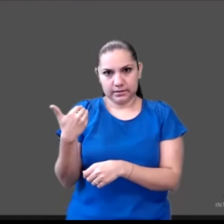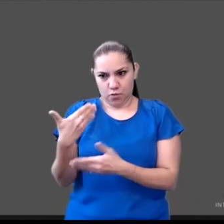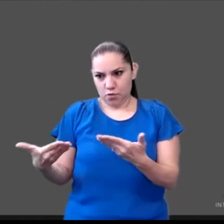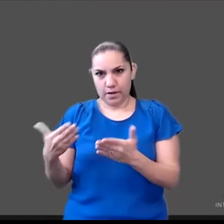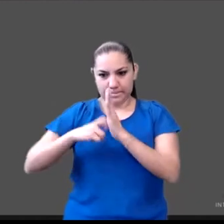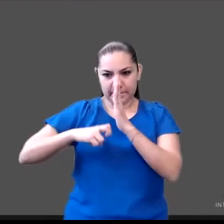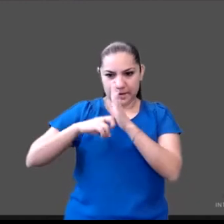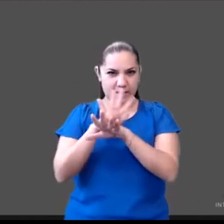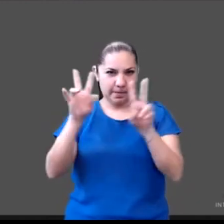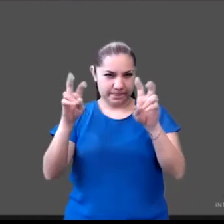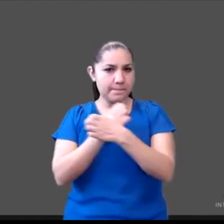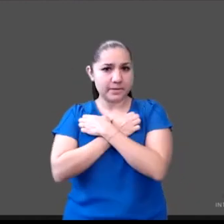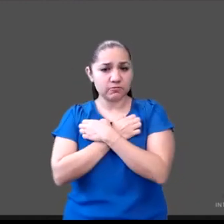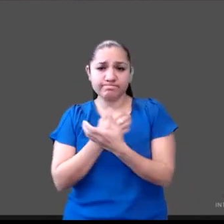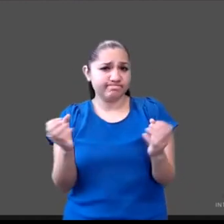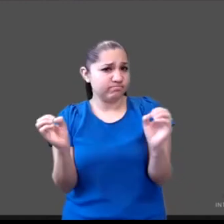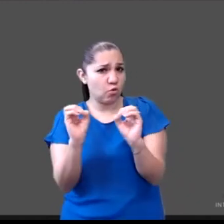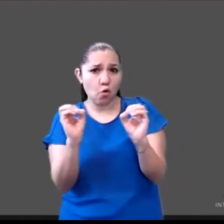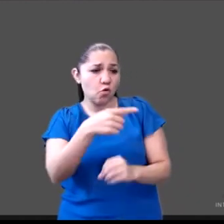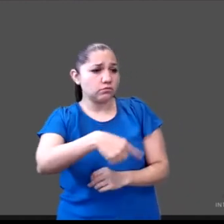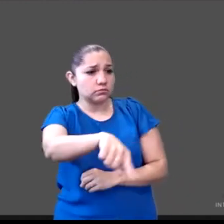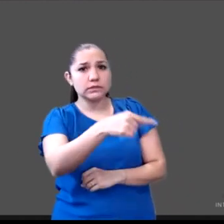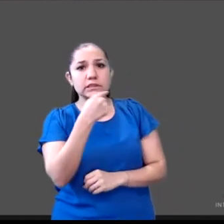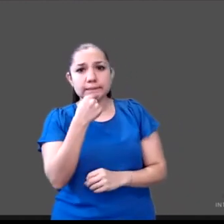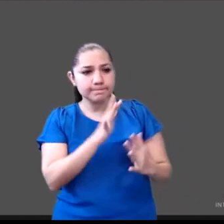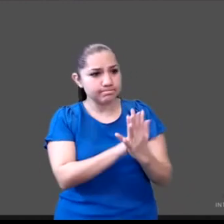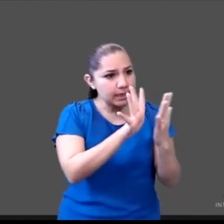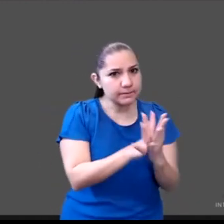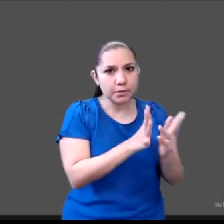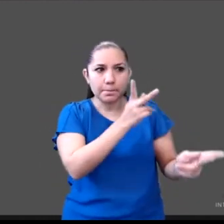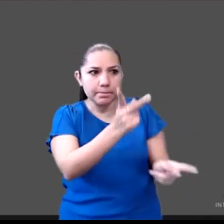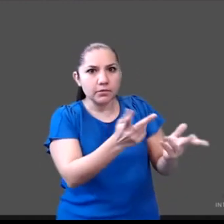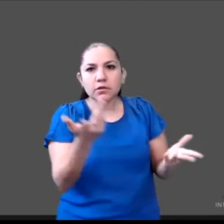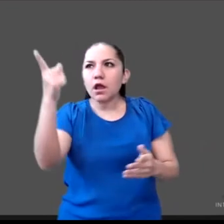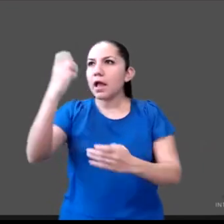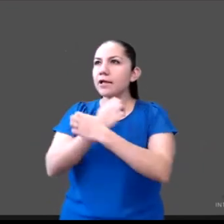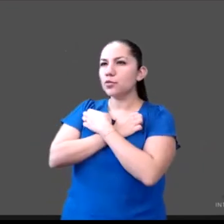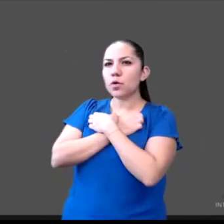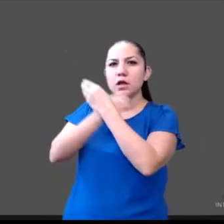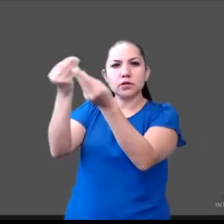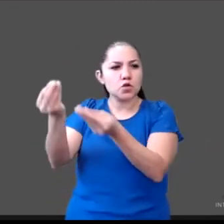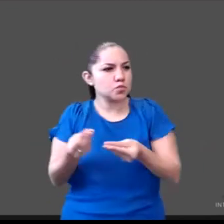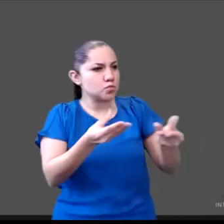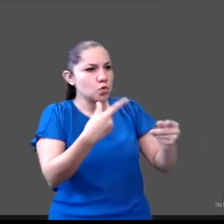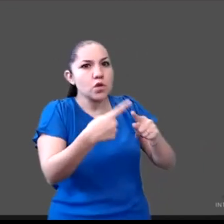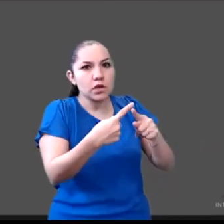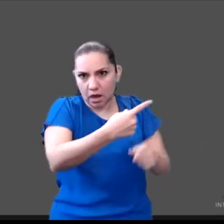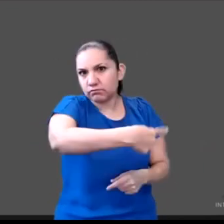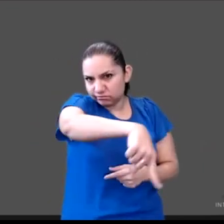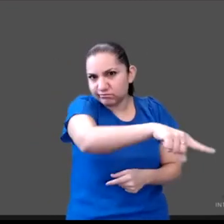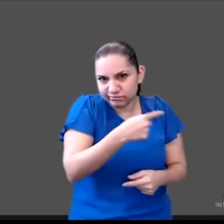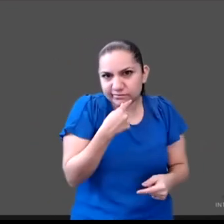que son los destinatarios de la educación. Por ejemplo, no hay que ahondar en muchas otras.